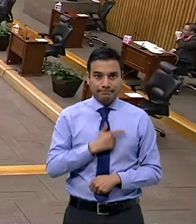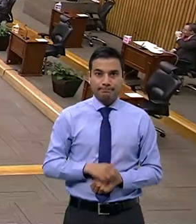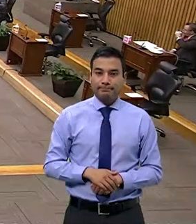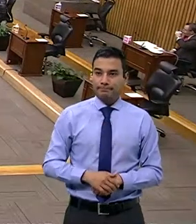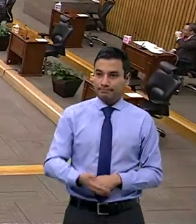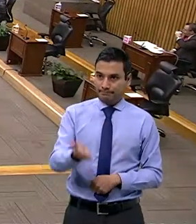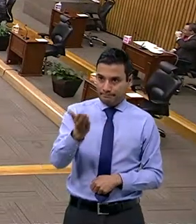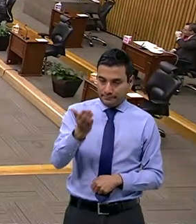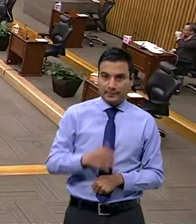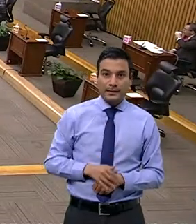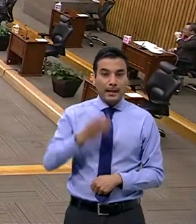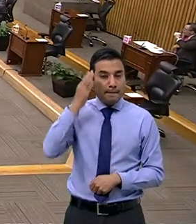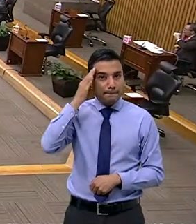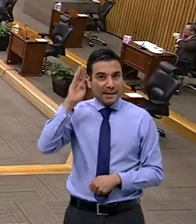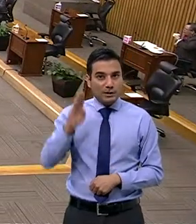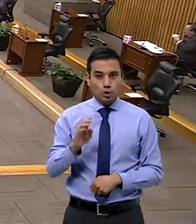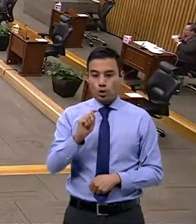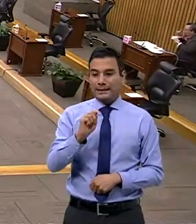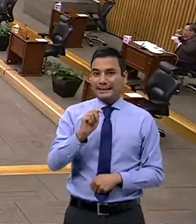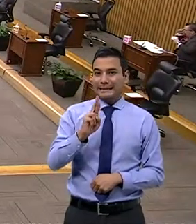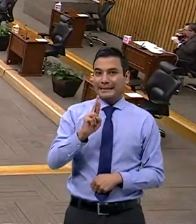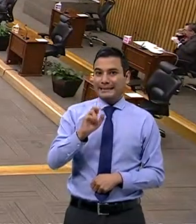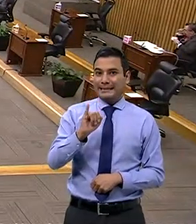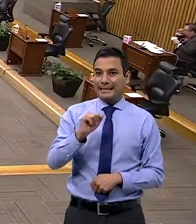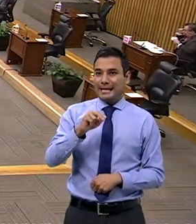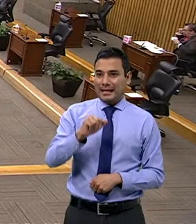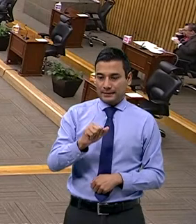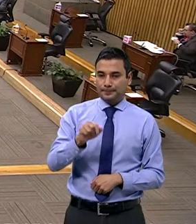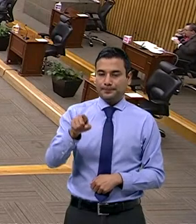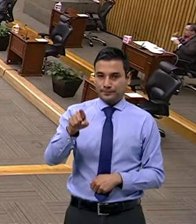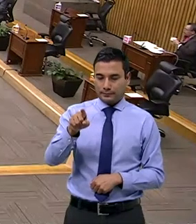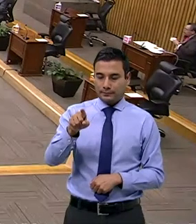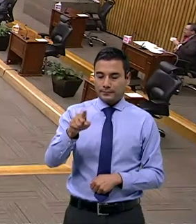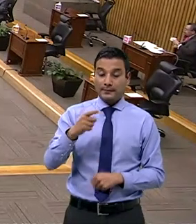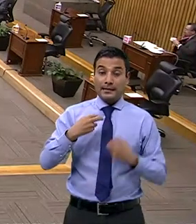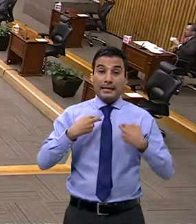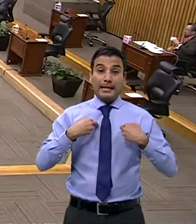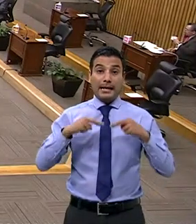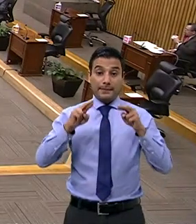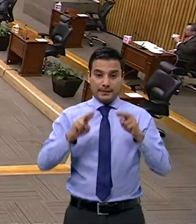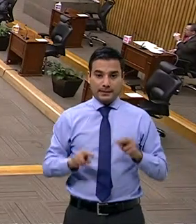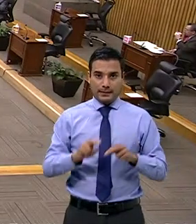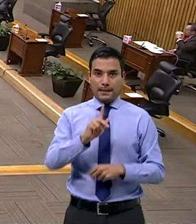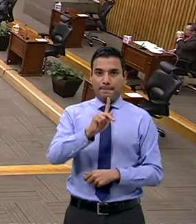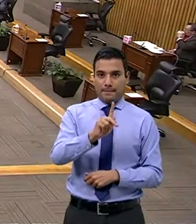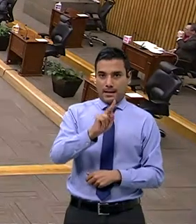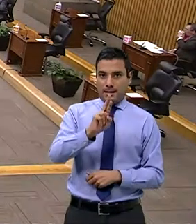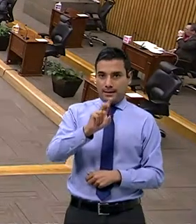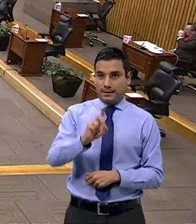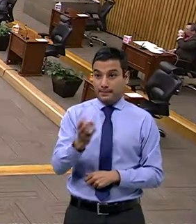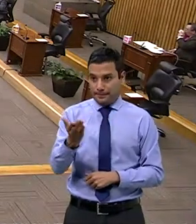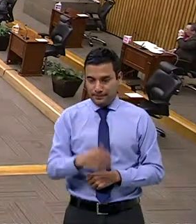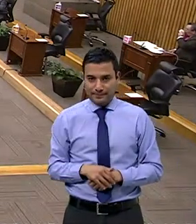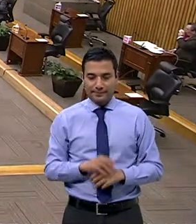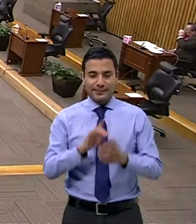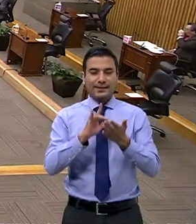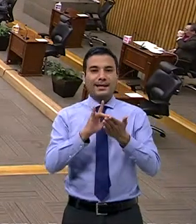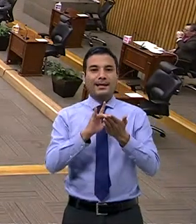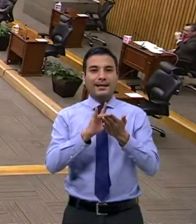el maestro gerardo triana consejero legislativo perdóneme con representantes del partido revolucionario sesión gracias